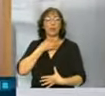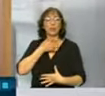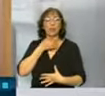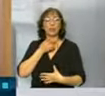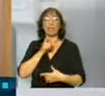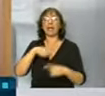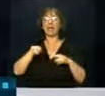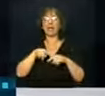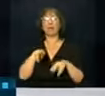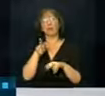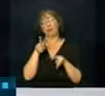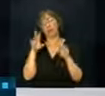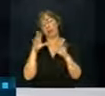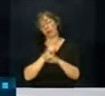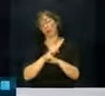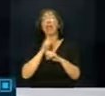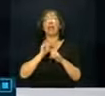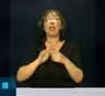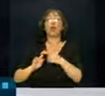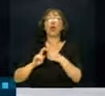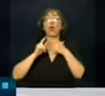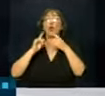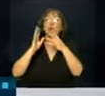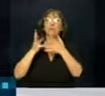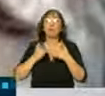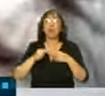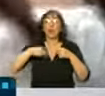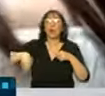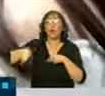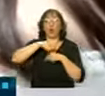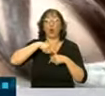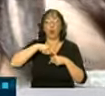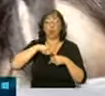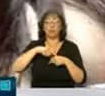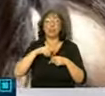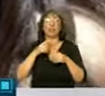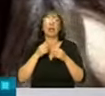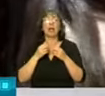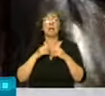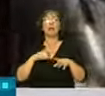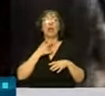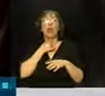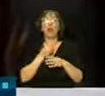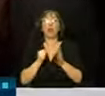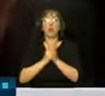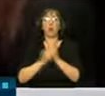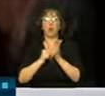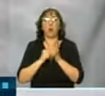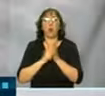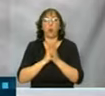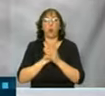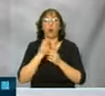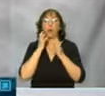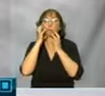no se aburra y además coordinar con el resto del elenco, perder la dureza de la